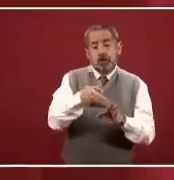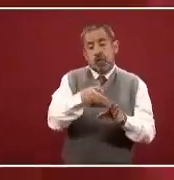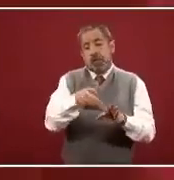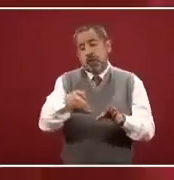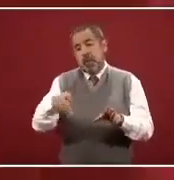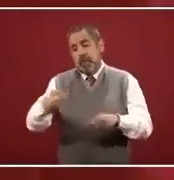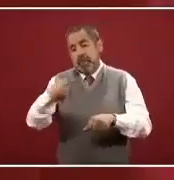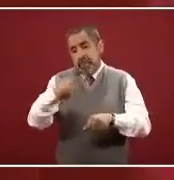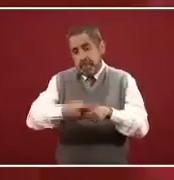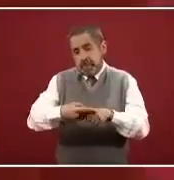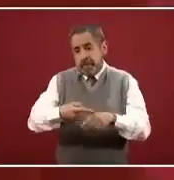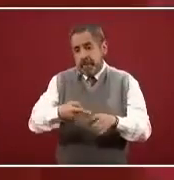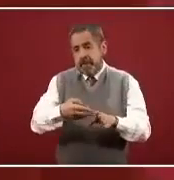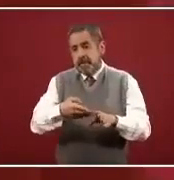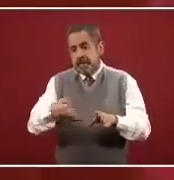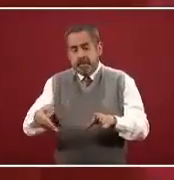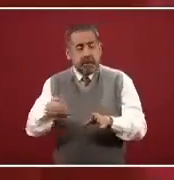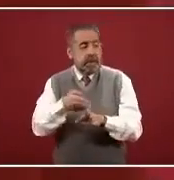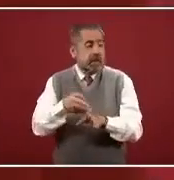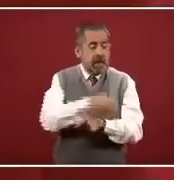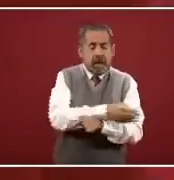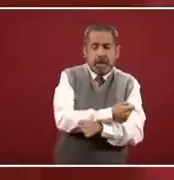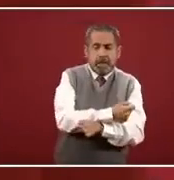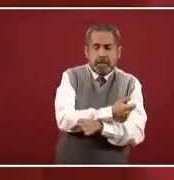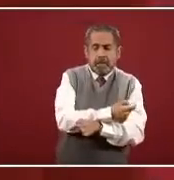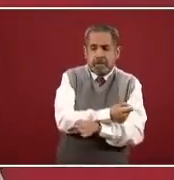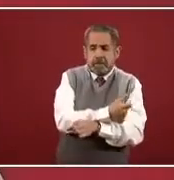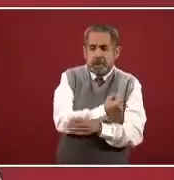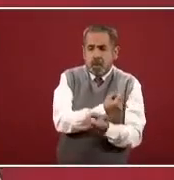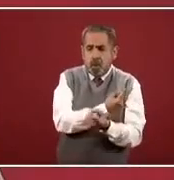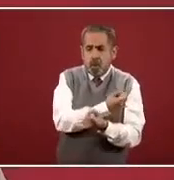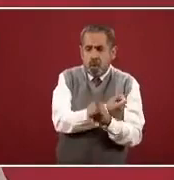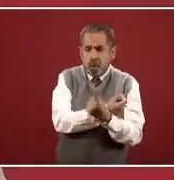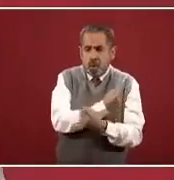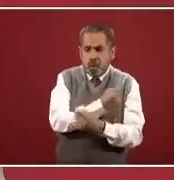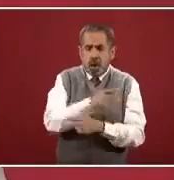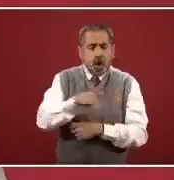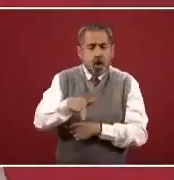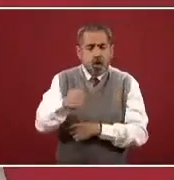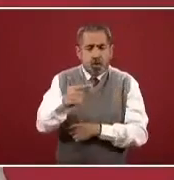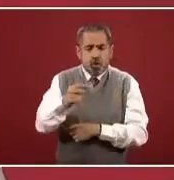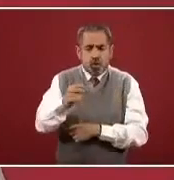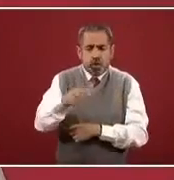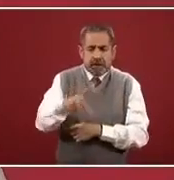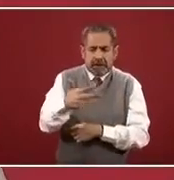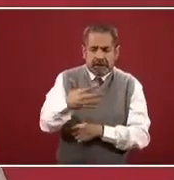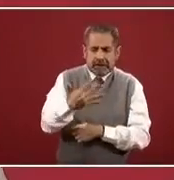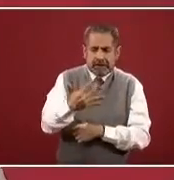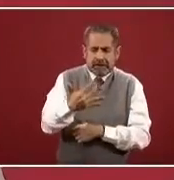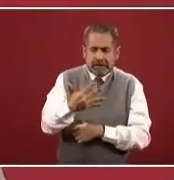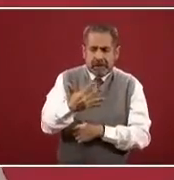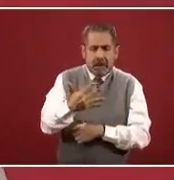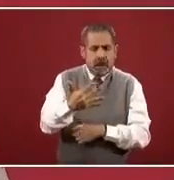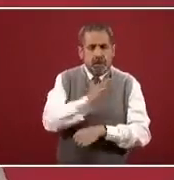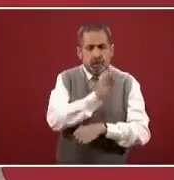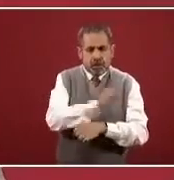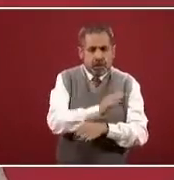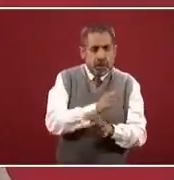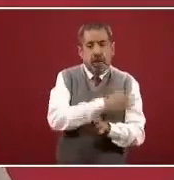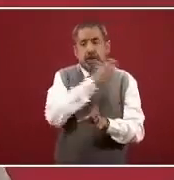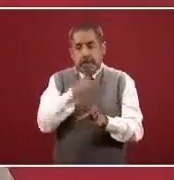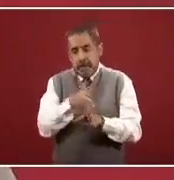hacia atrás son pocas, representan básicamente el 12, el 15% de todos los casos, lo que quiere decir